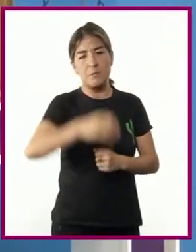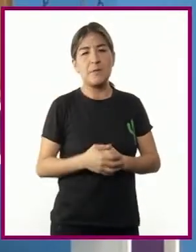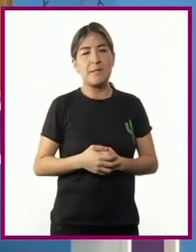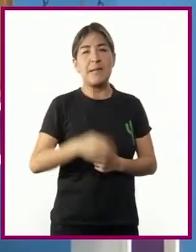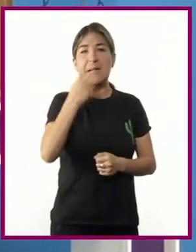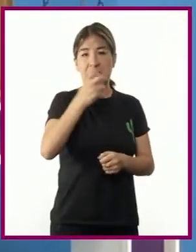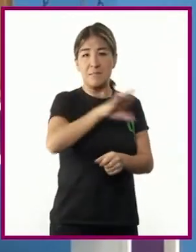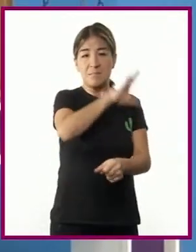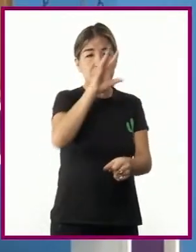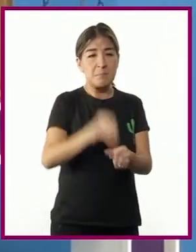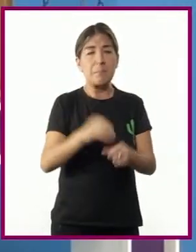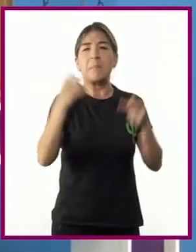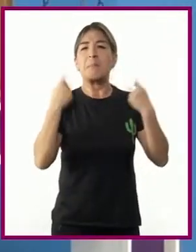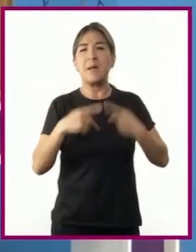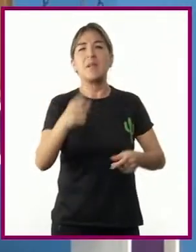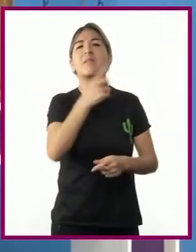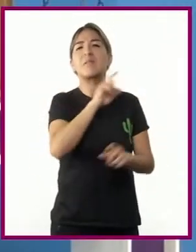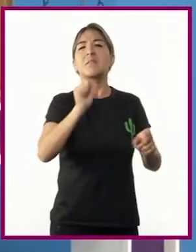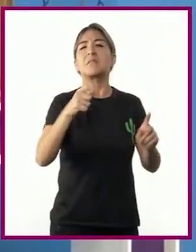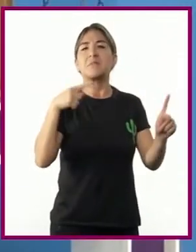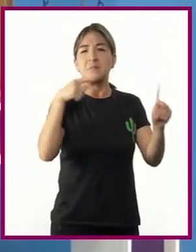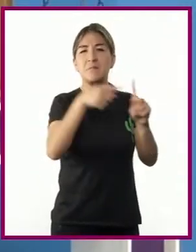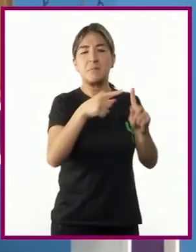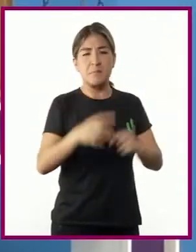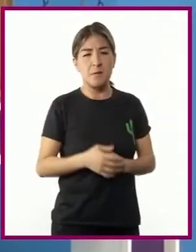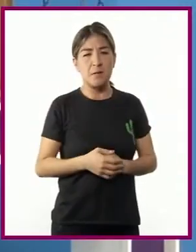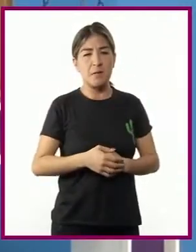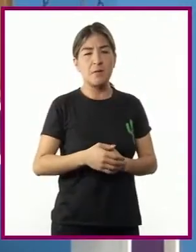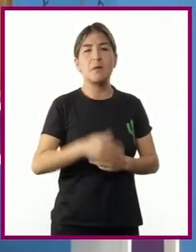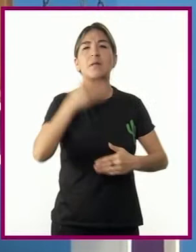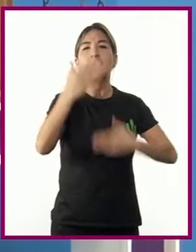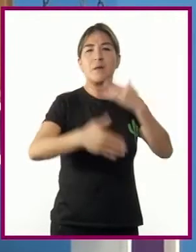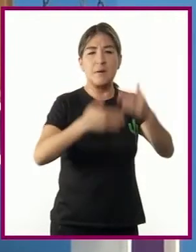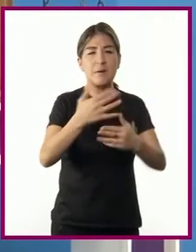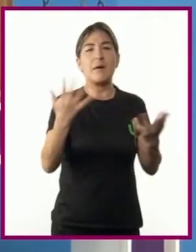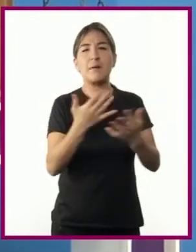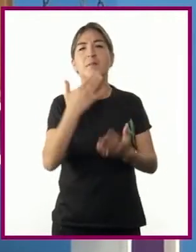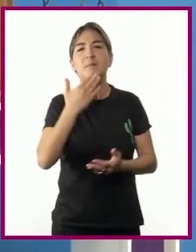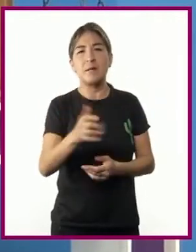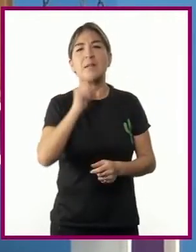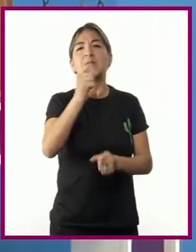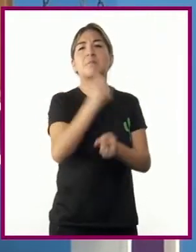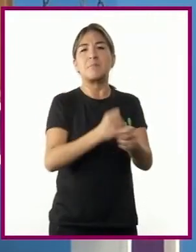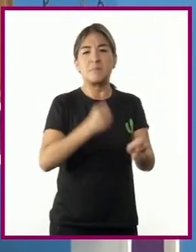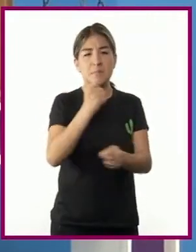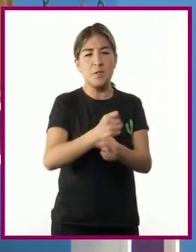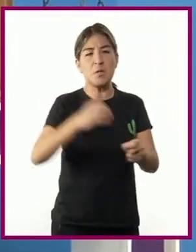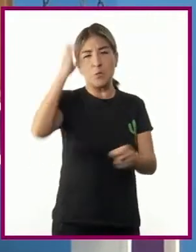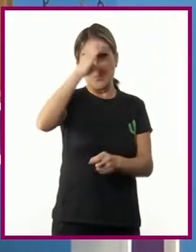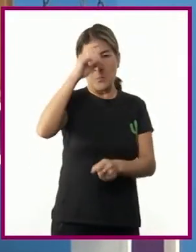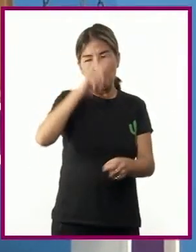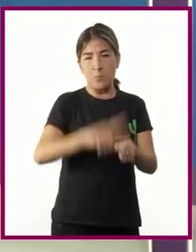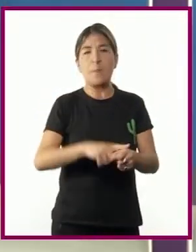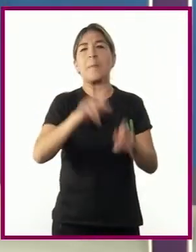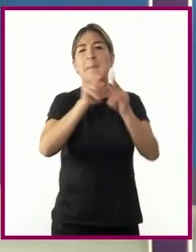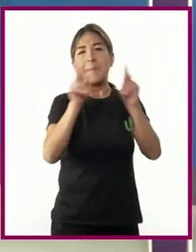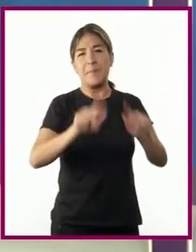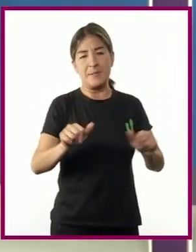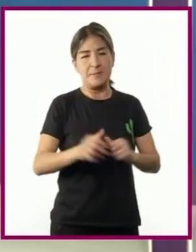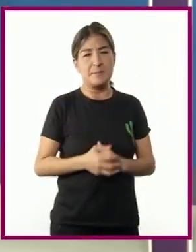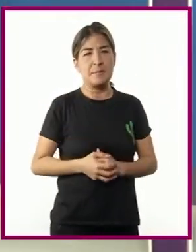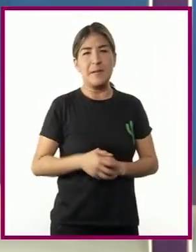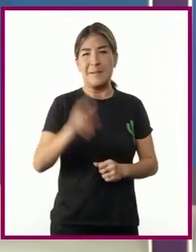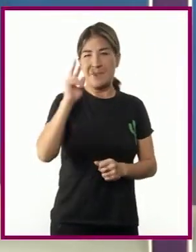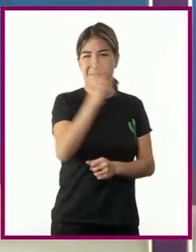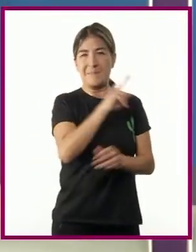Todos estos personajes tienen algo en común: propiciaron y llevaron a la práctica la cultura de paz. En